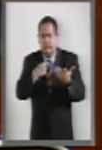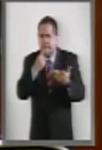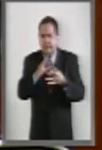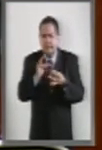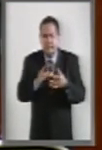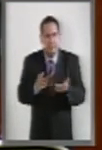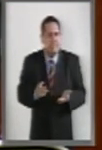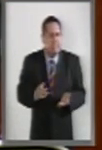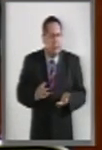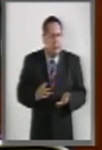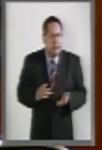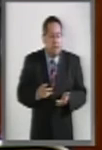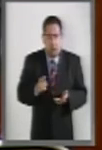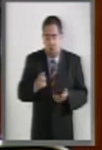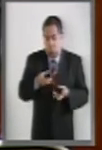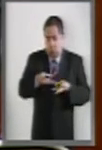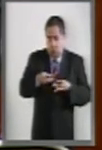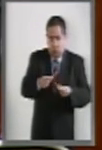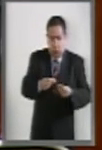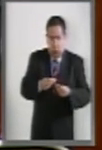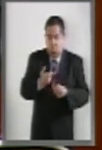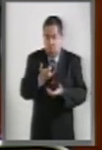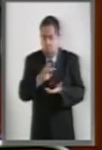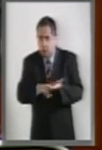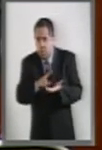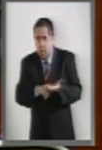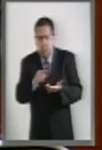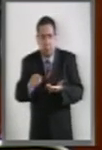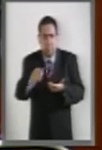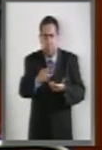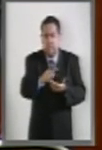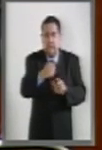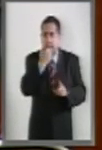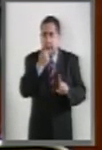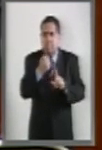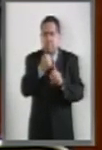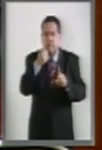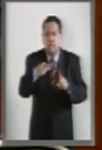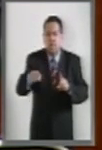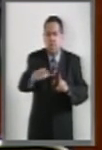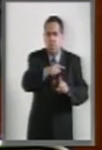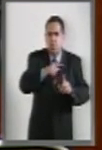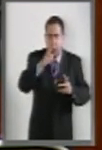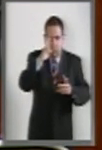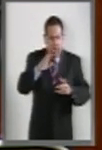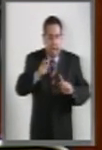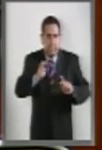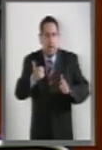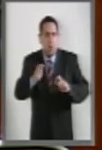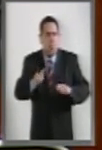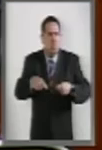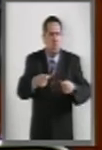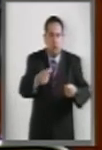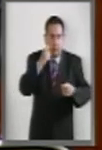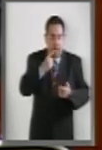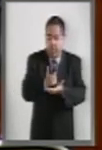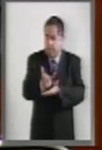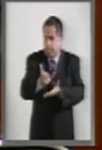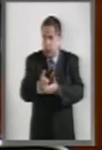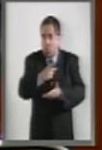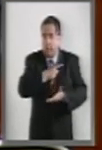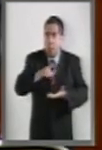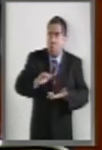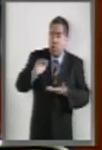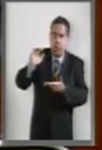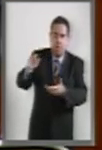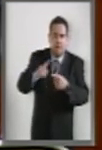los costos que seguramente y los impactos que tendrá el recurso que se le estará destinando para el pago de esta deuda,